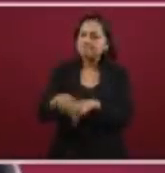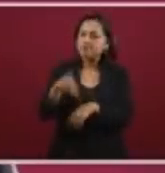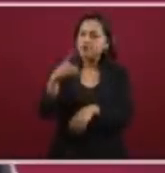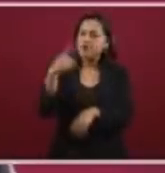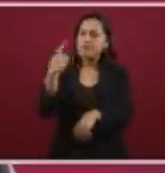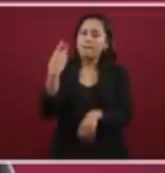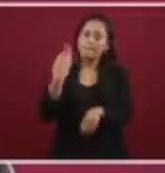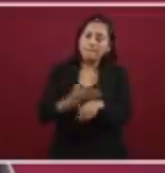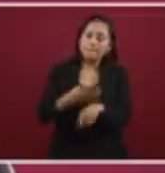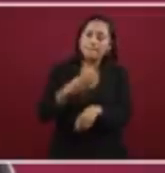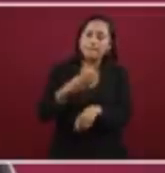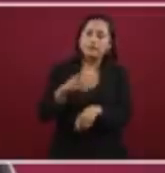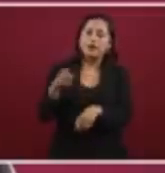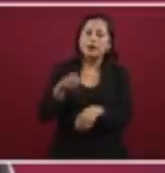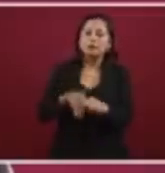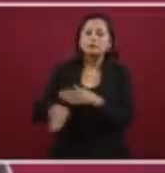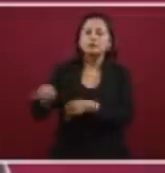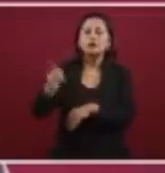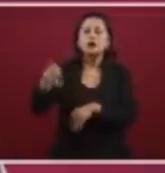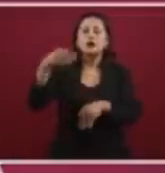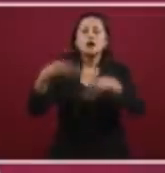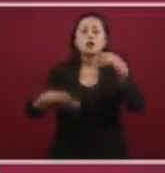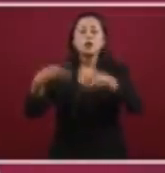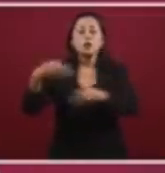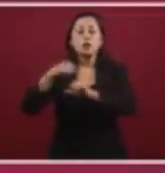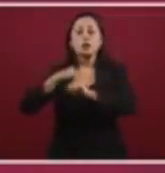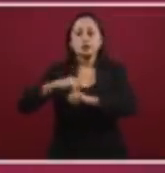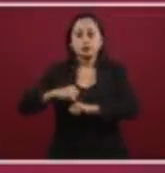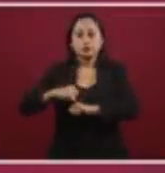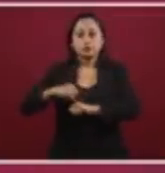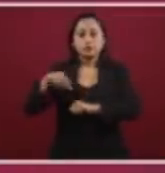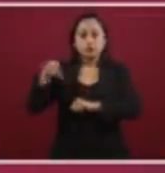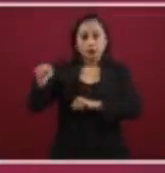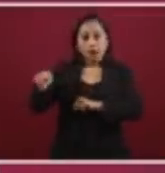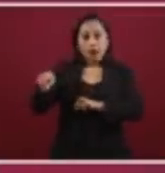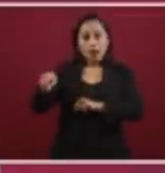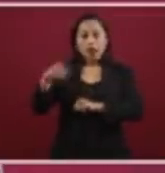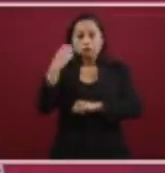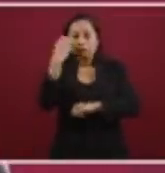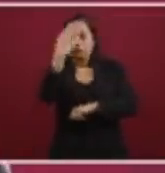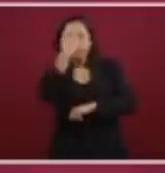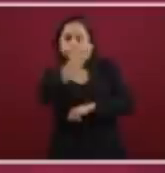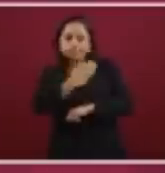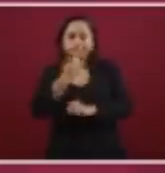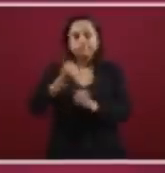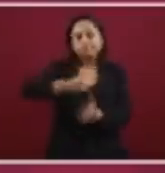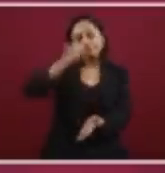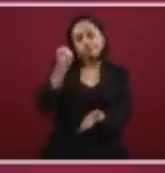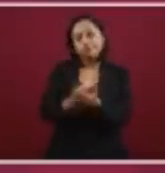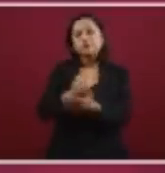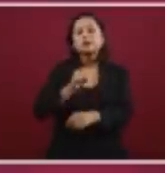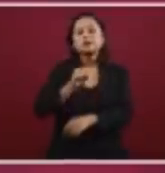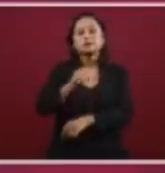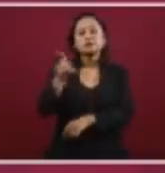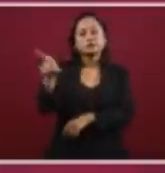si el juez decide que si hay delito entonces si va